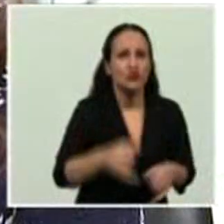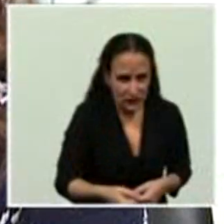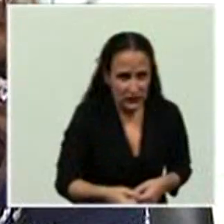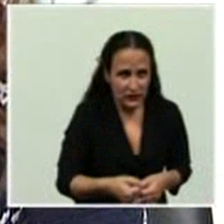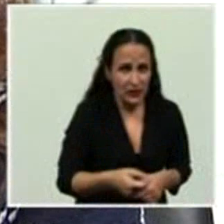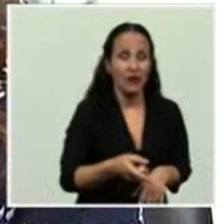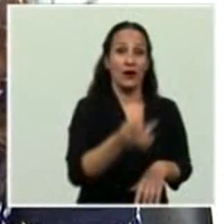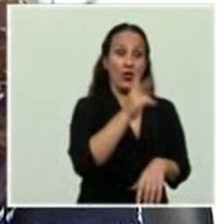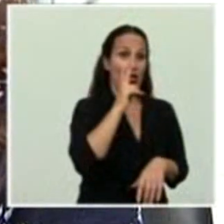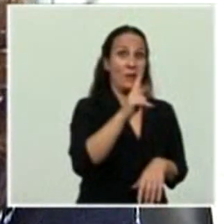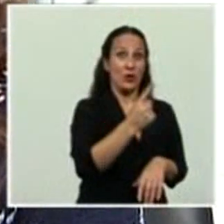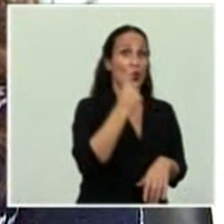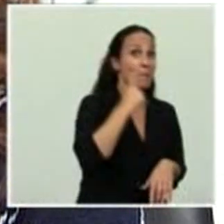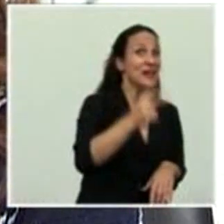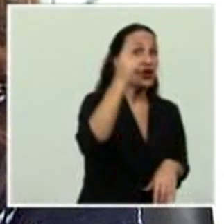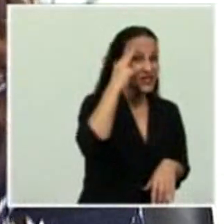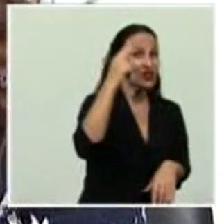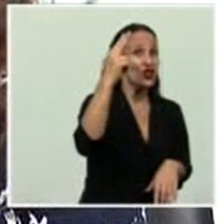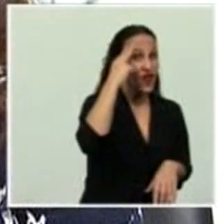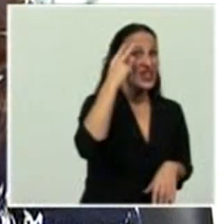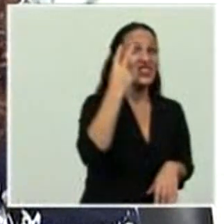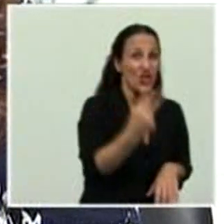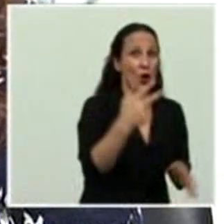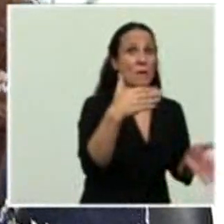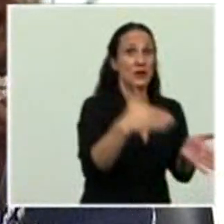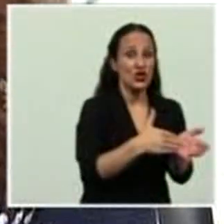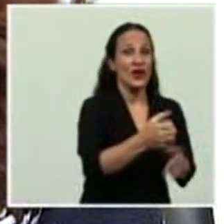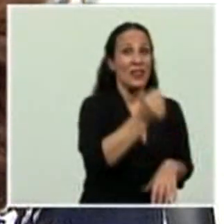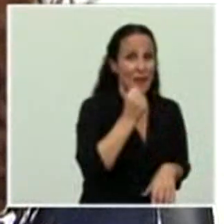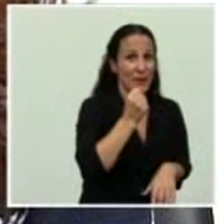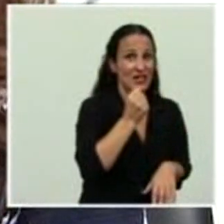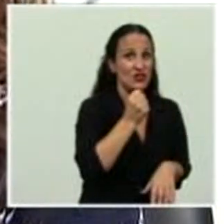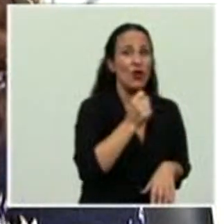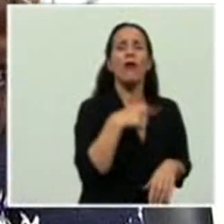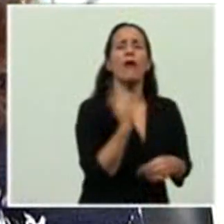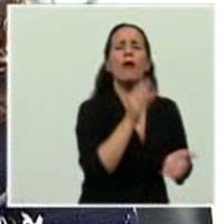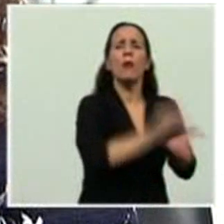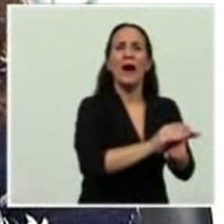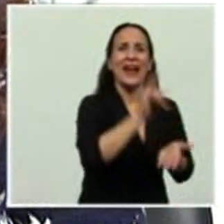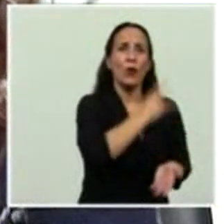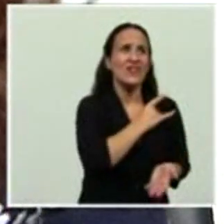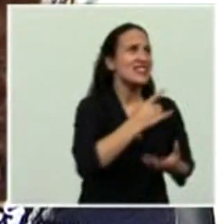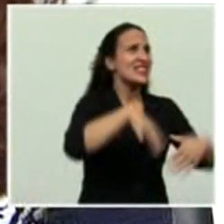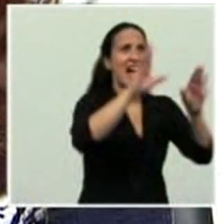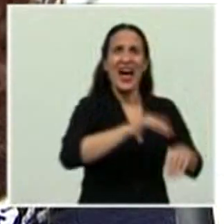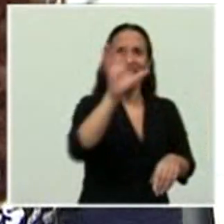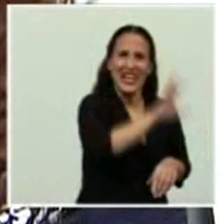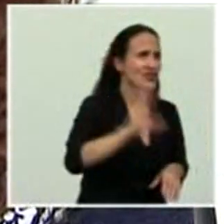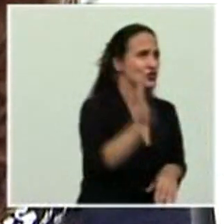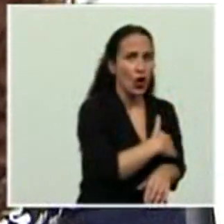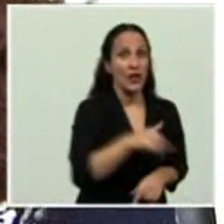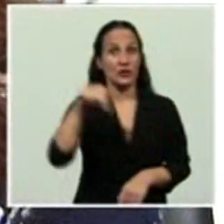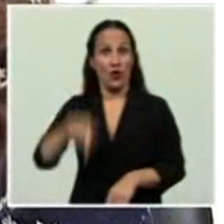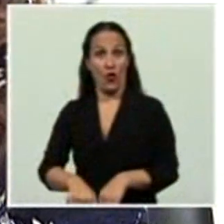año 2001 1992 millones de pesos era para todas las universidades hoy en el año